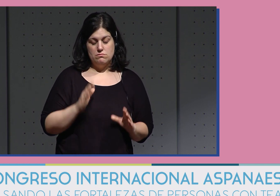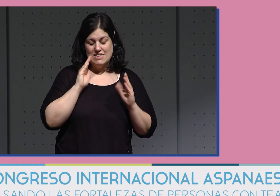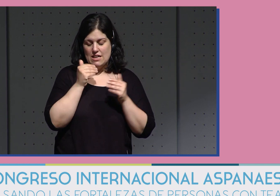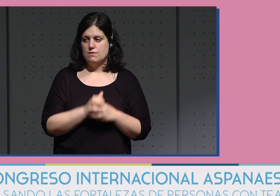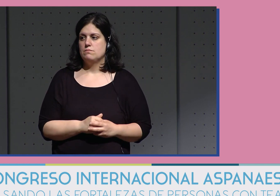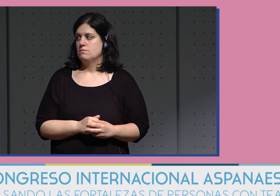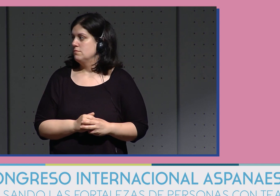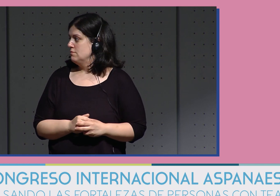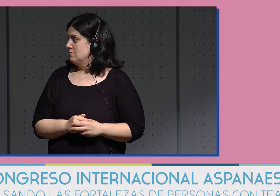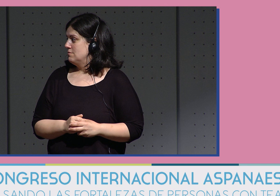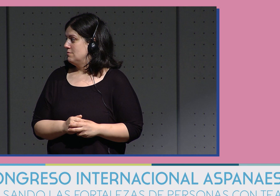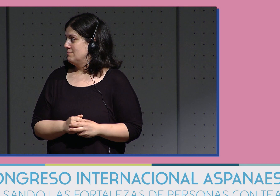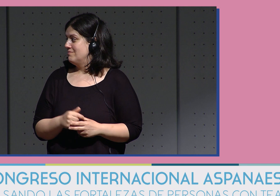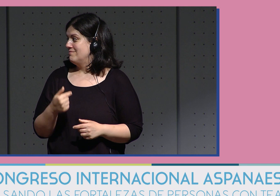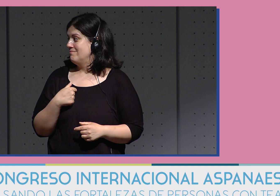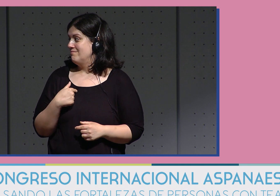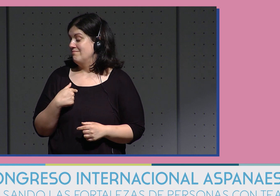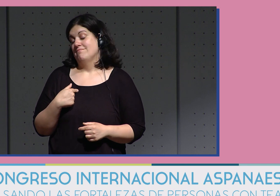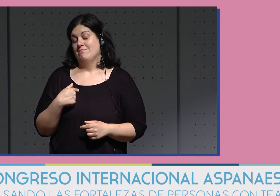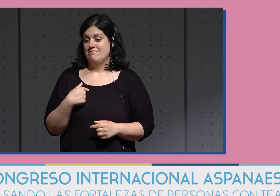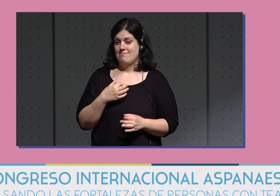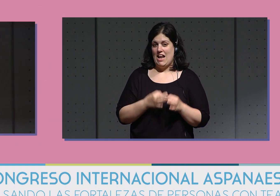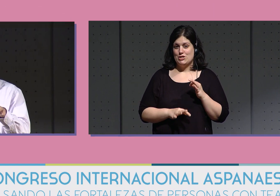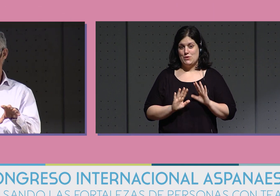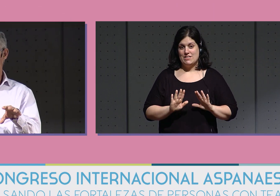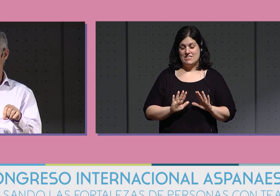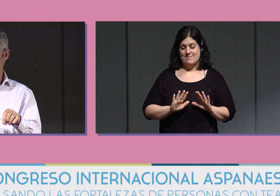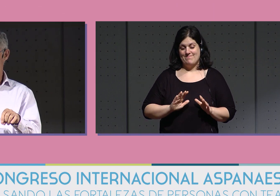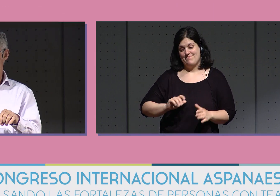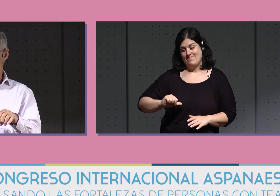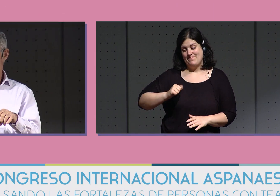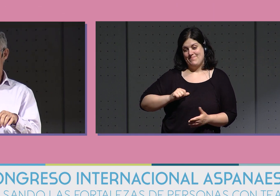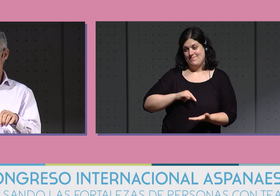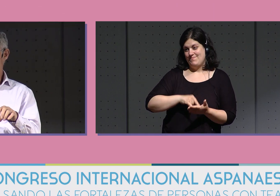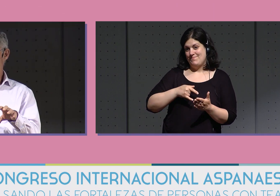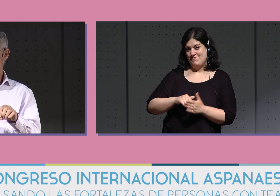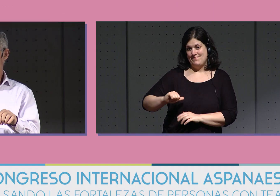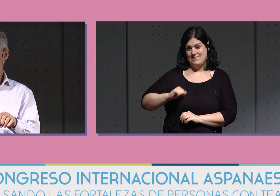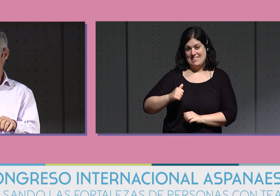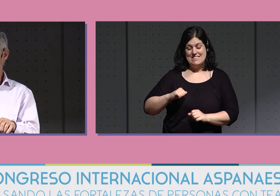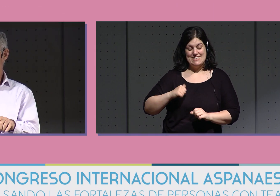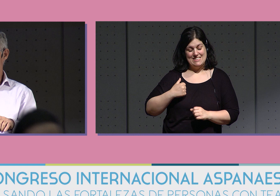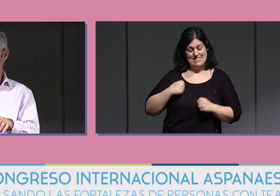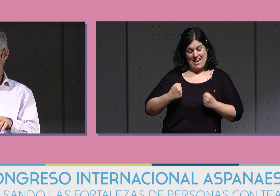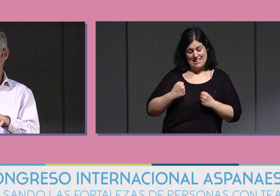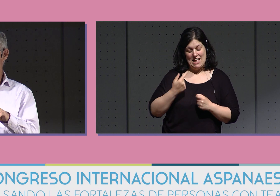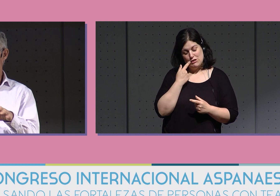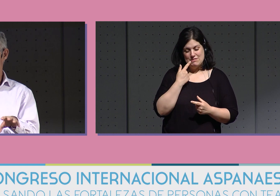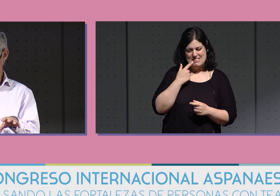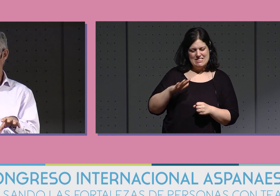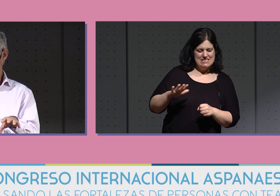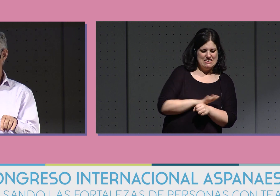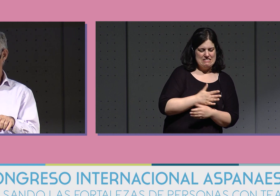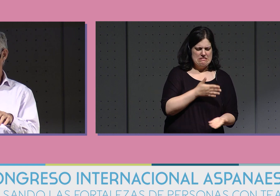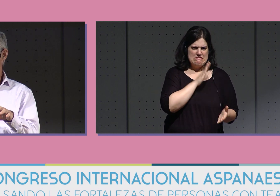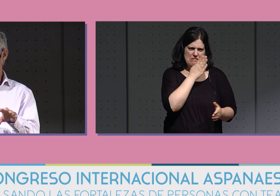Bueno, yo no lo sé. Tenemos la desgracia de que tenemos un sistema muy desestructurado y el diagnóstico genético está cubierto de forma completamente